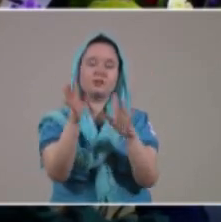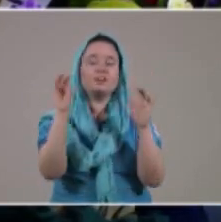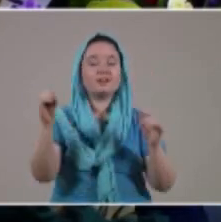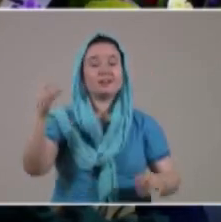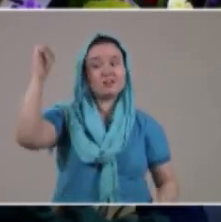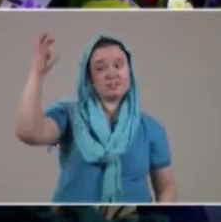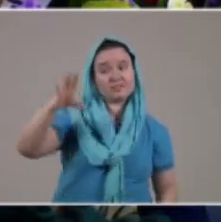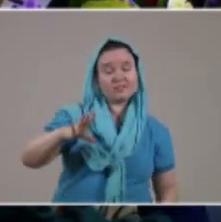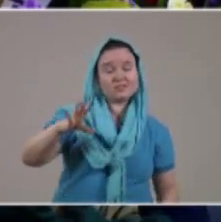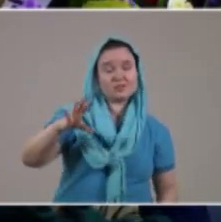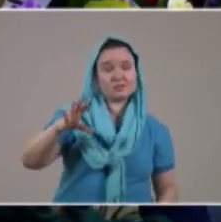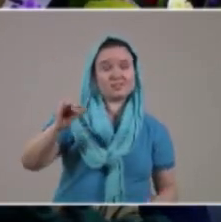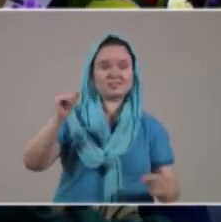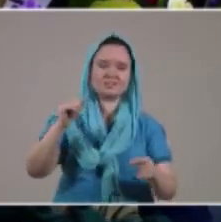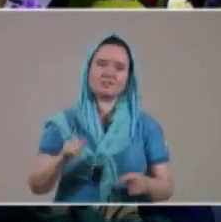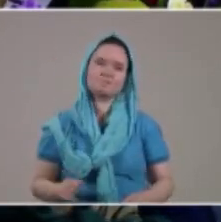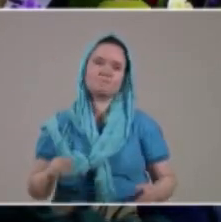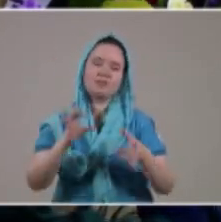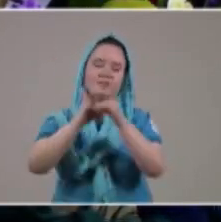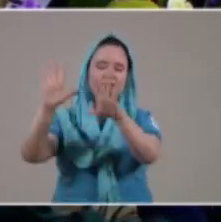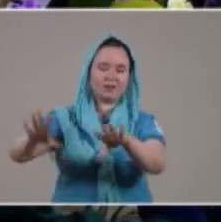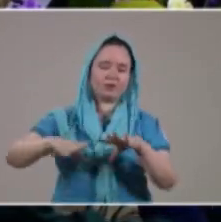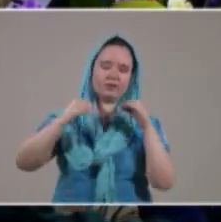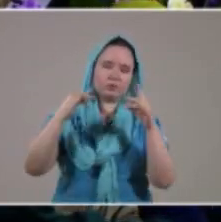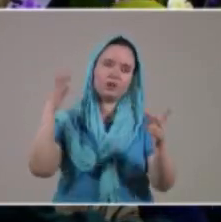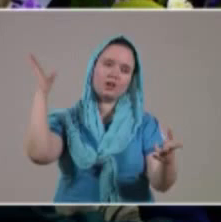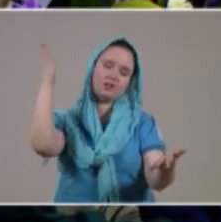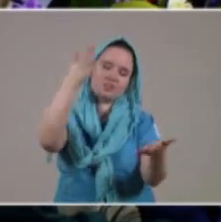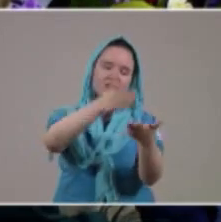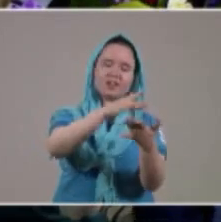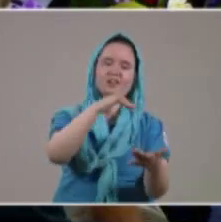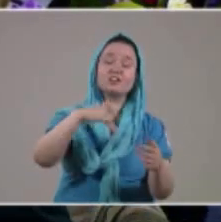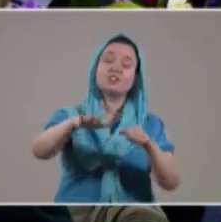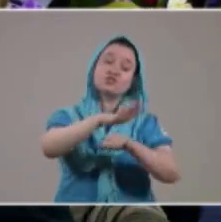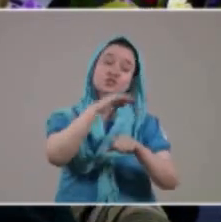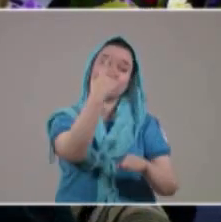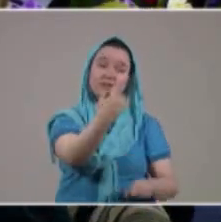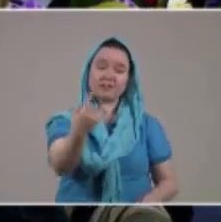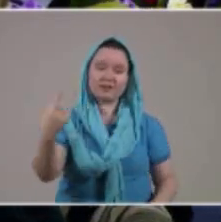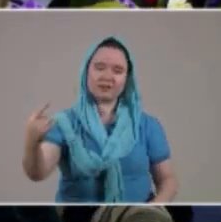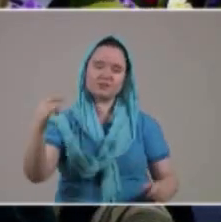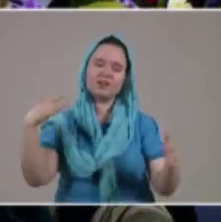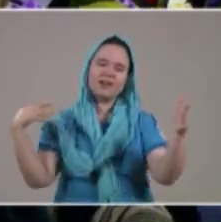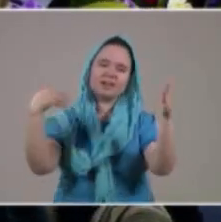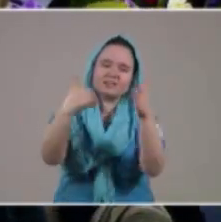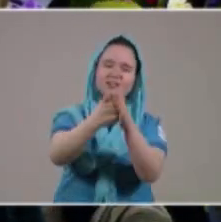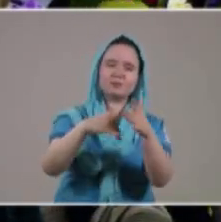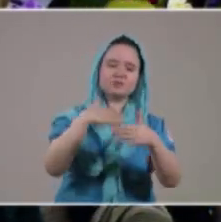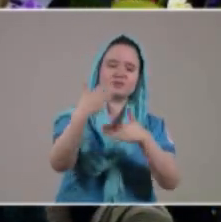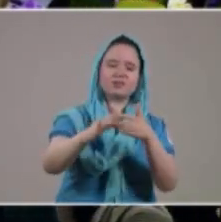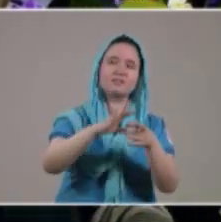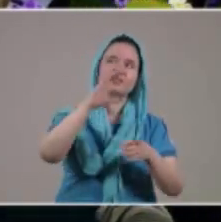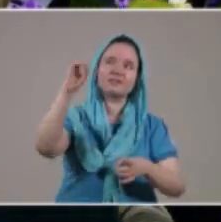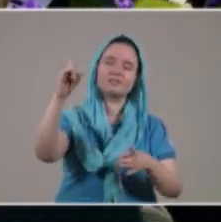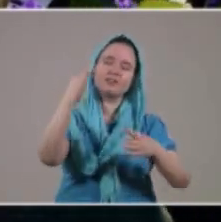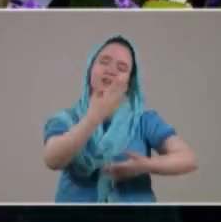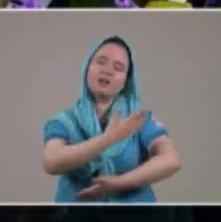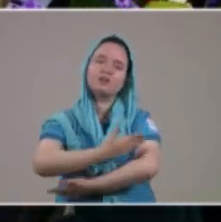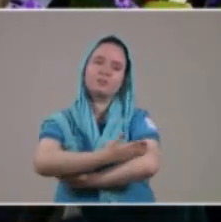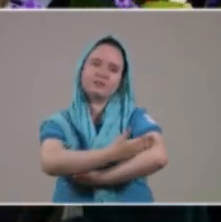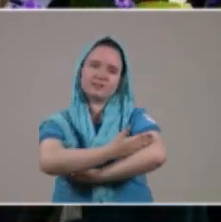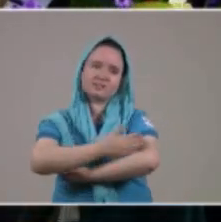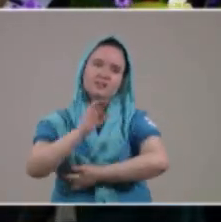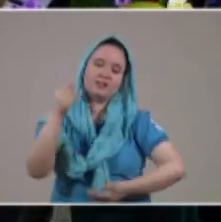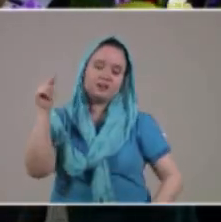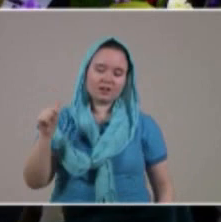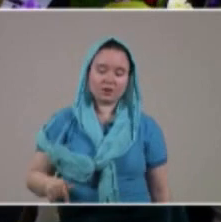las bendiciones derivadas de la cobertura vengan sobre ellos. Acercamos ante ti, Señor, a cada uno de los niños y niñas